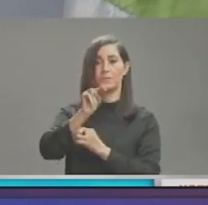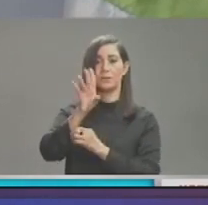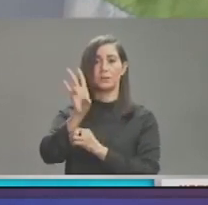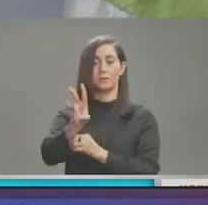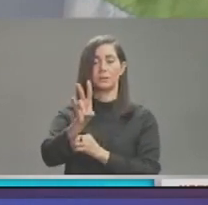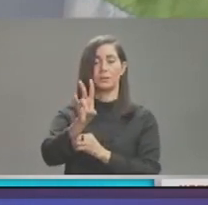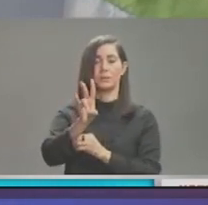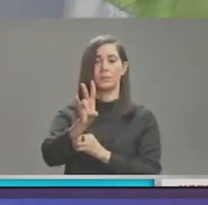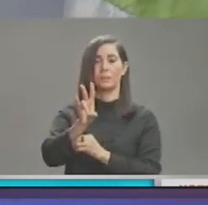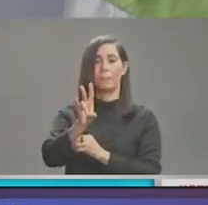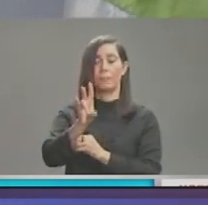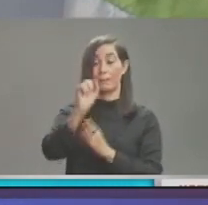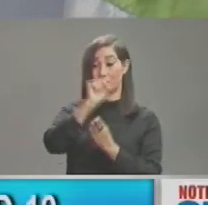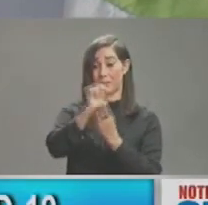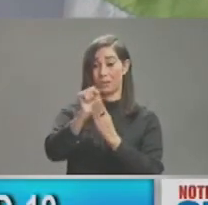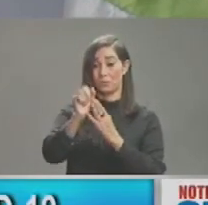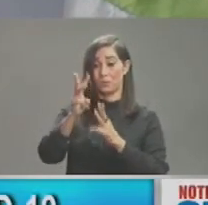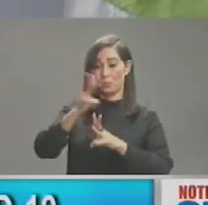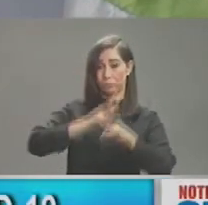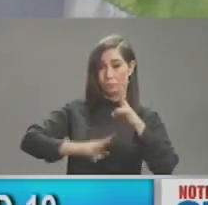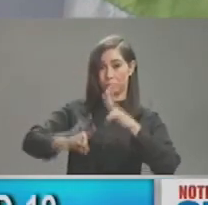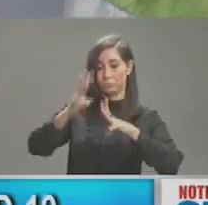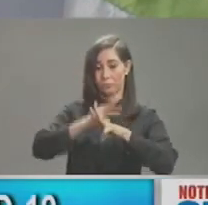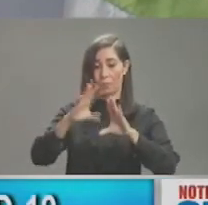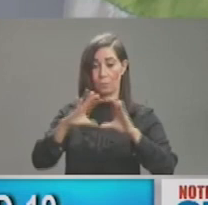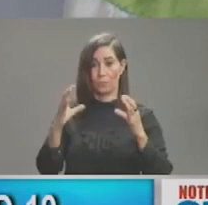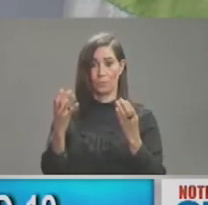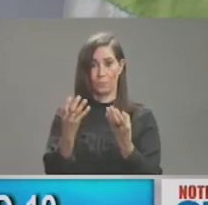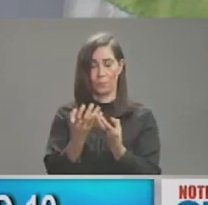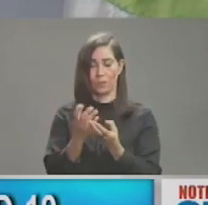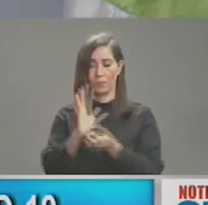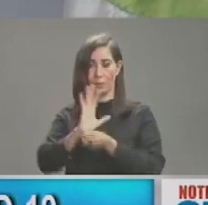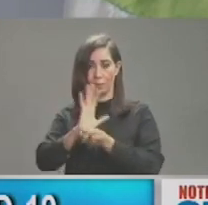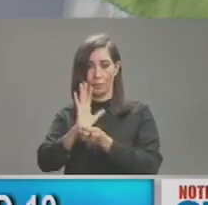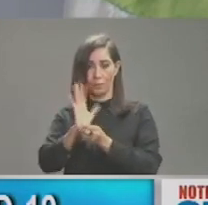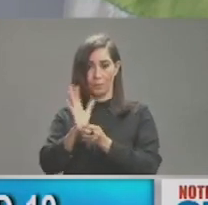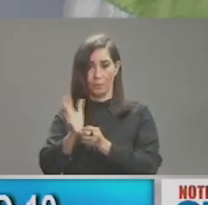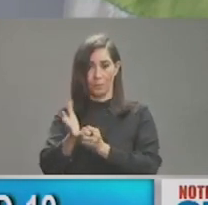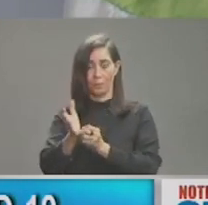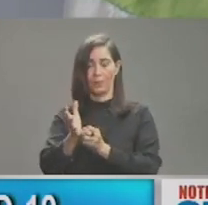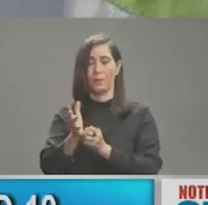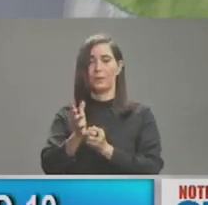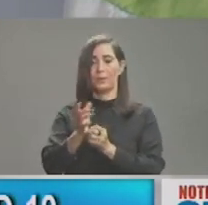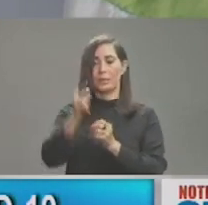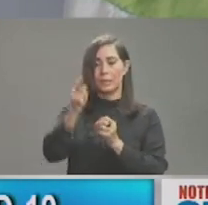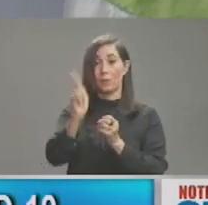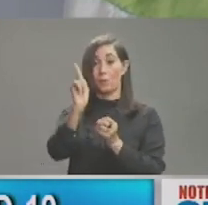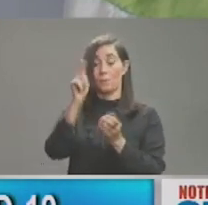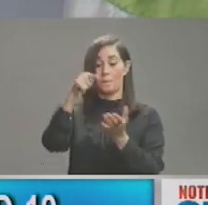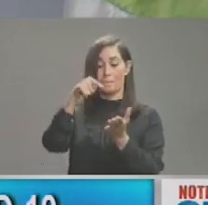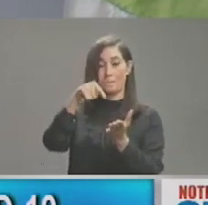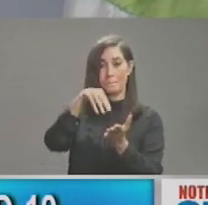las medidas adoptadas ya por las autoridades. Todavía en el día se siguen aglomerando personas en